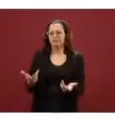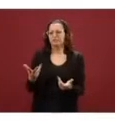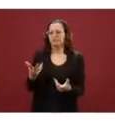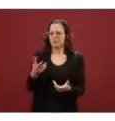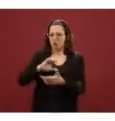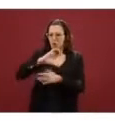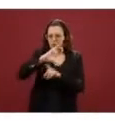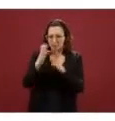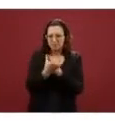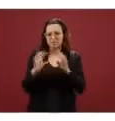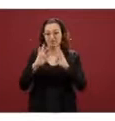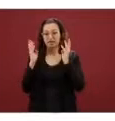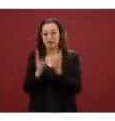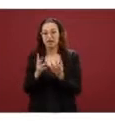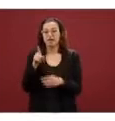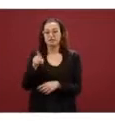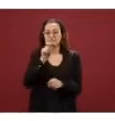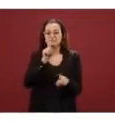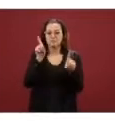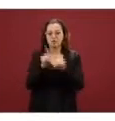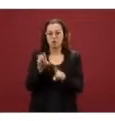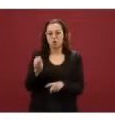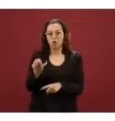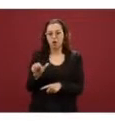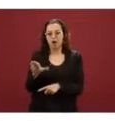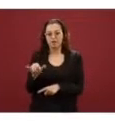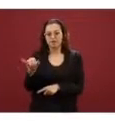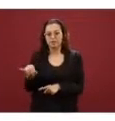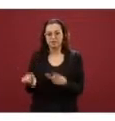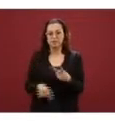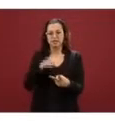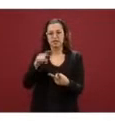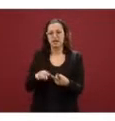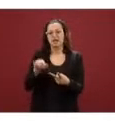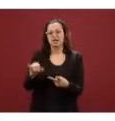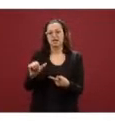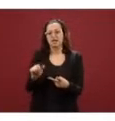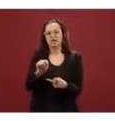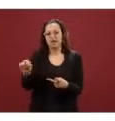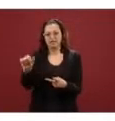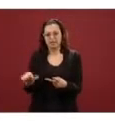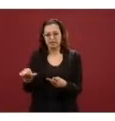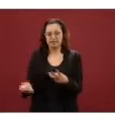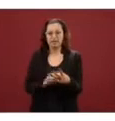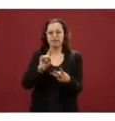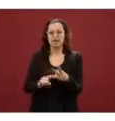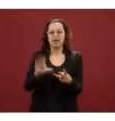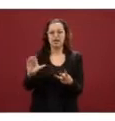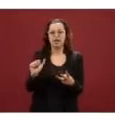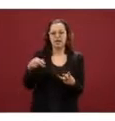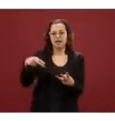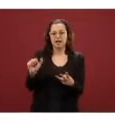los que destacan la propia Organización de Aviación Civil Internacional, la Asociación Internacional de Transporte Aéreo, la Cámara